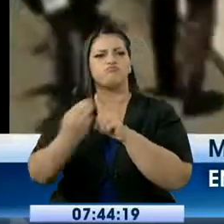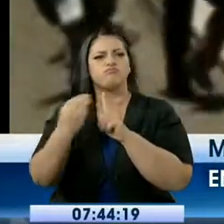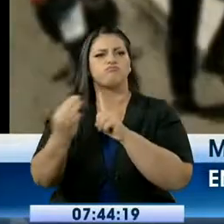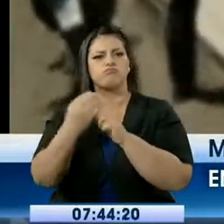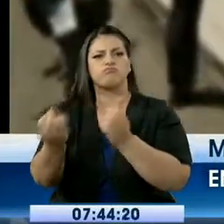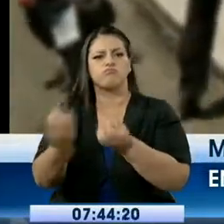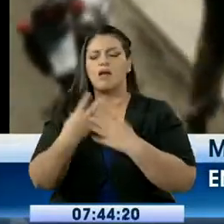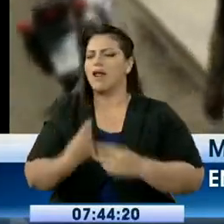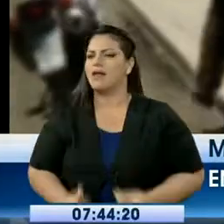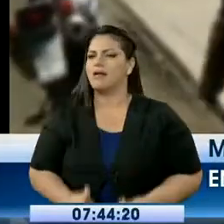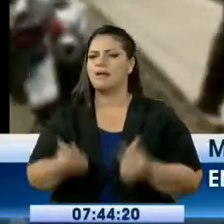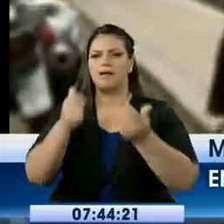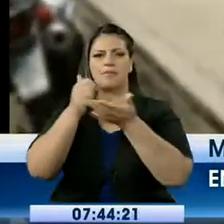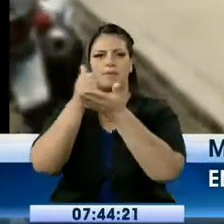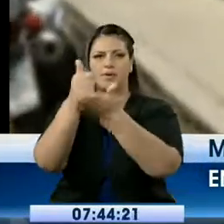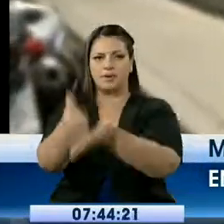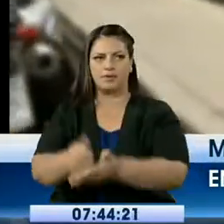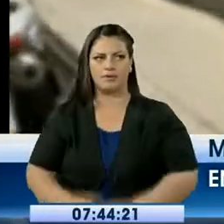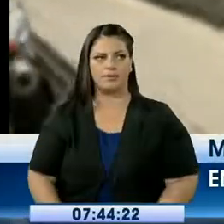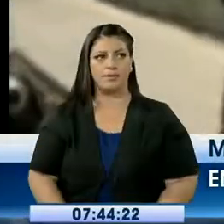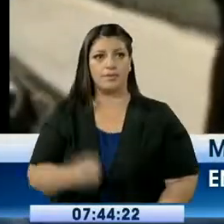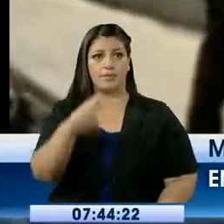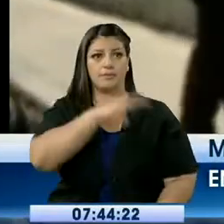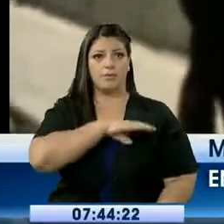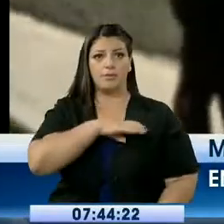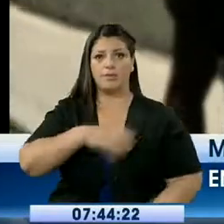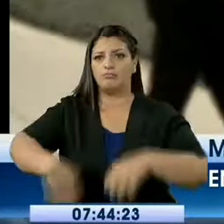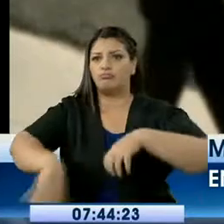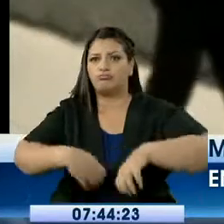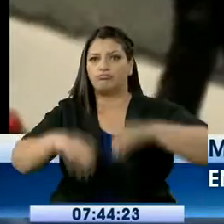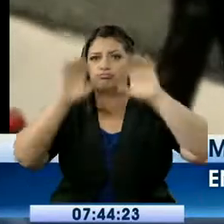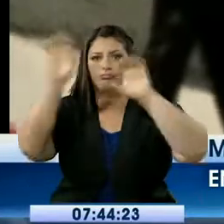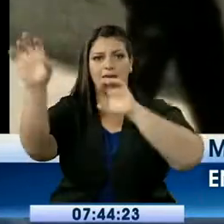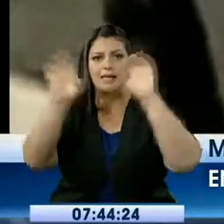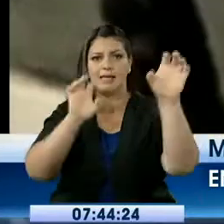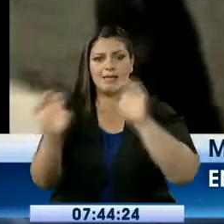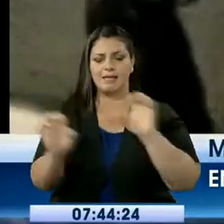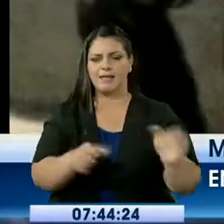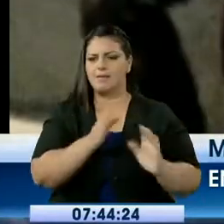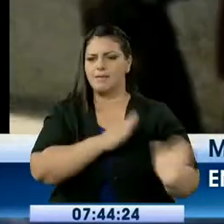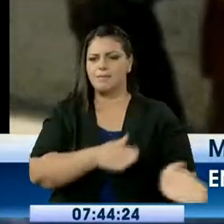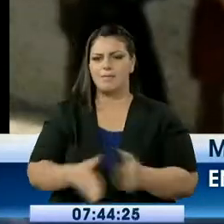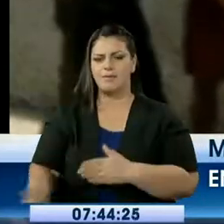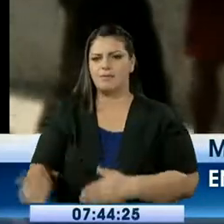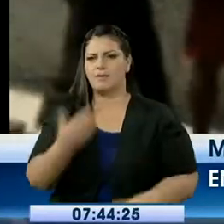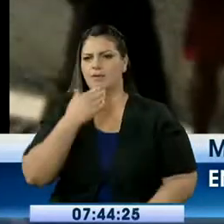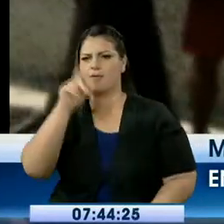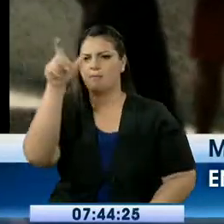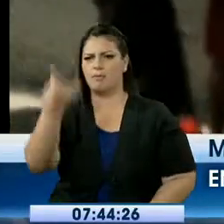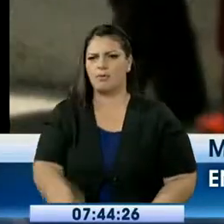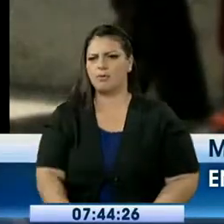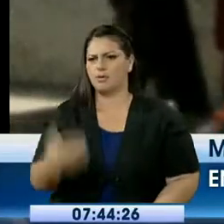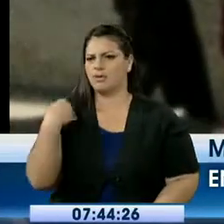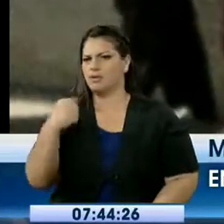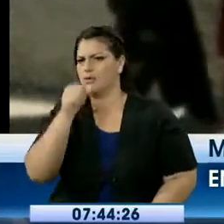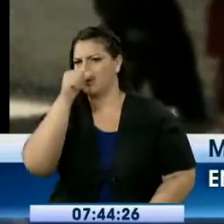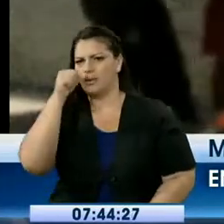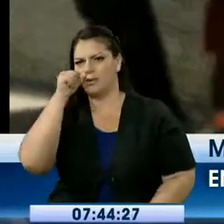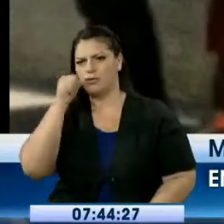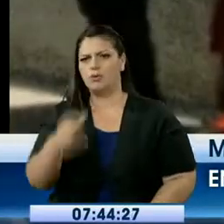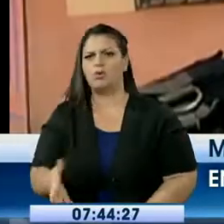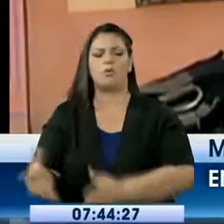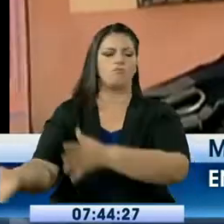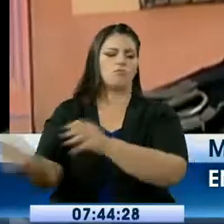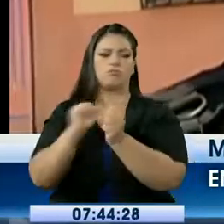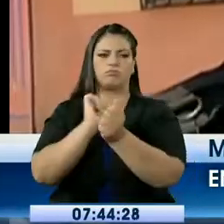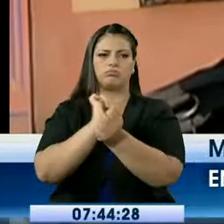requieren. Y adoptarán nuevas estrategias para combatir la inseguridad. En caso de que se encuentre droga, llevar a la persona aprendida entre la autoridad